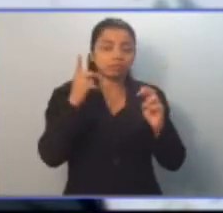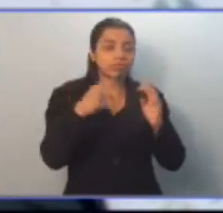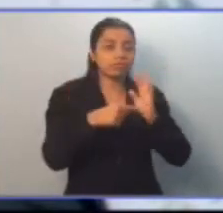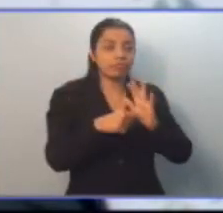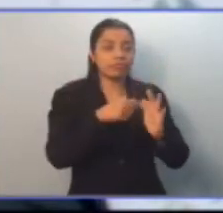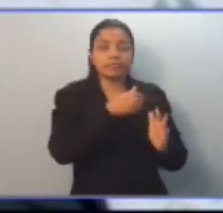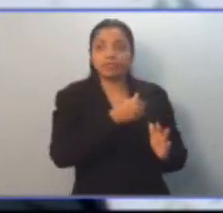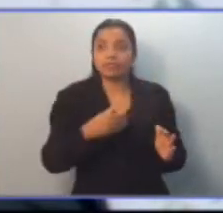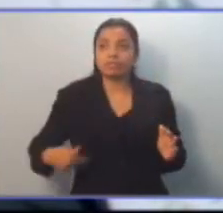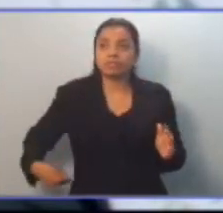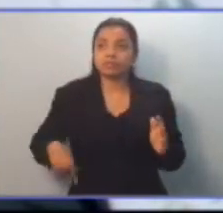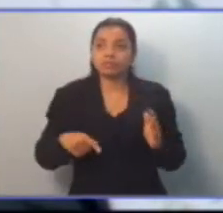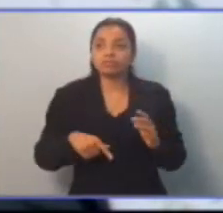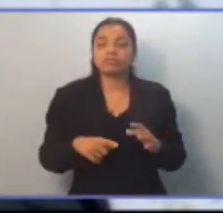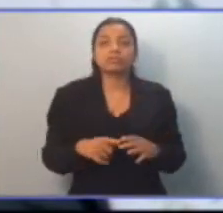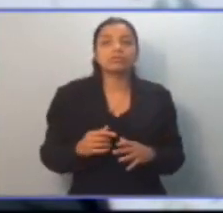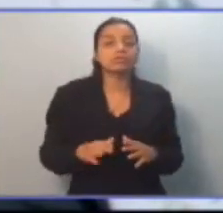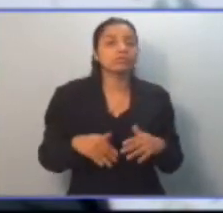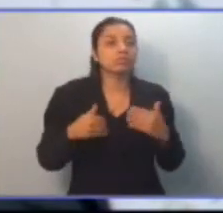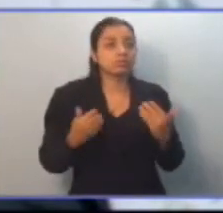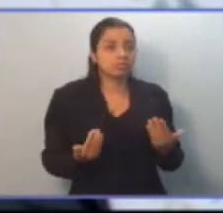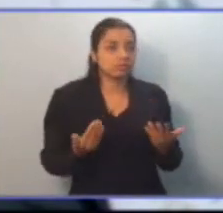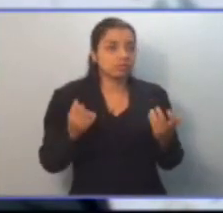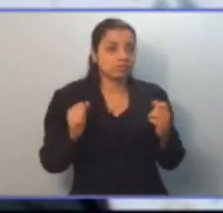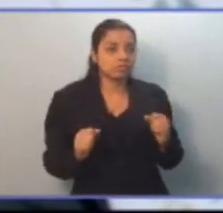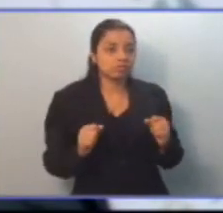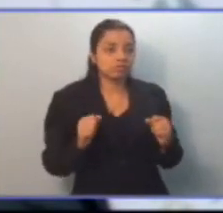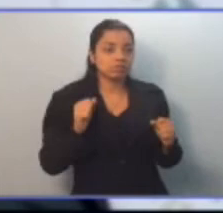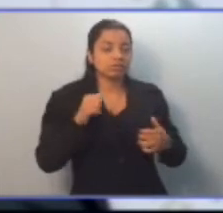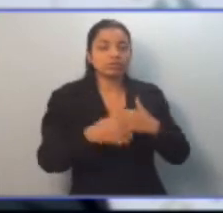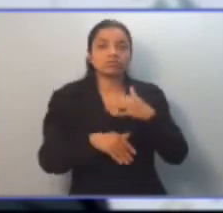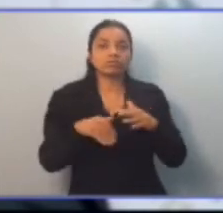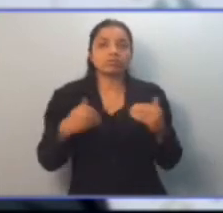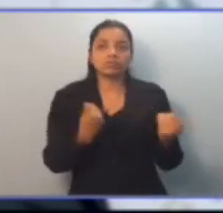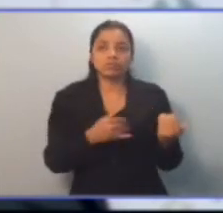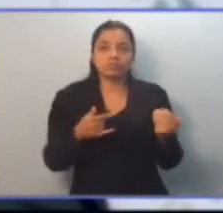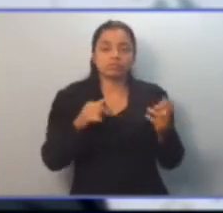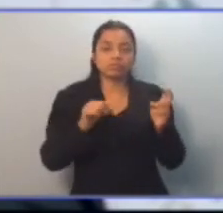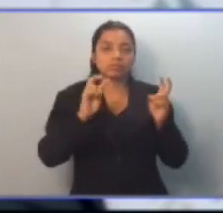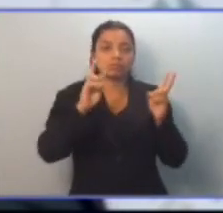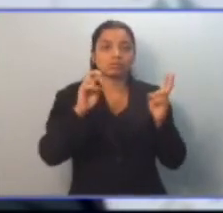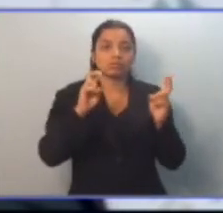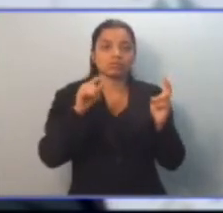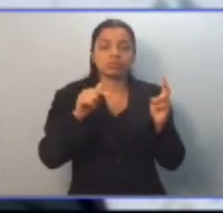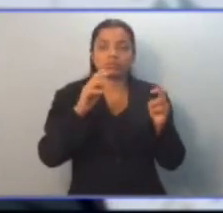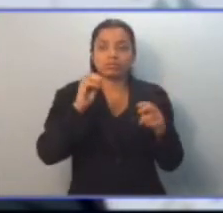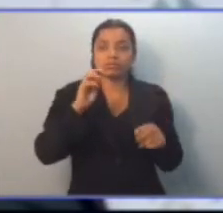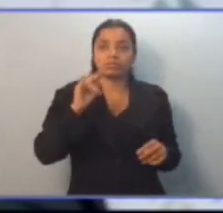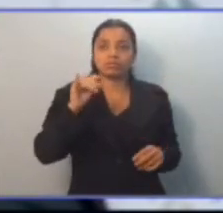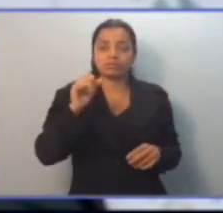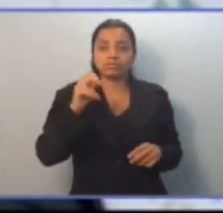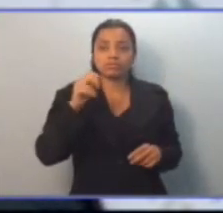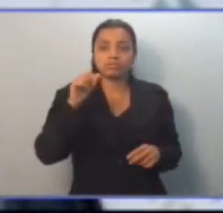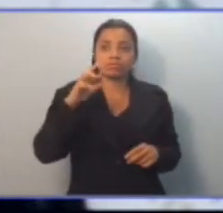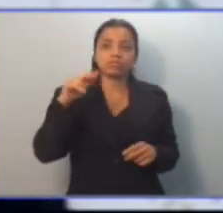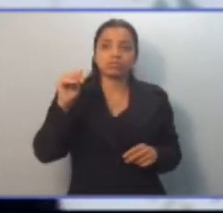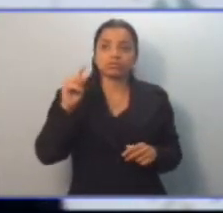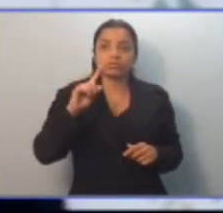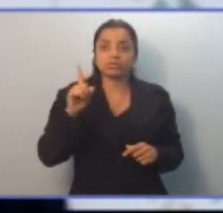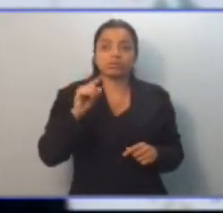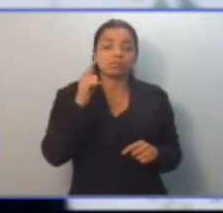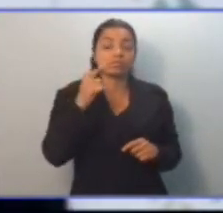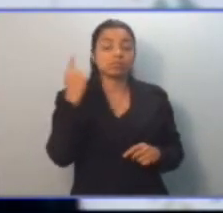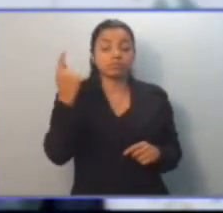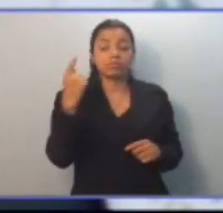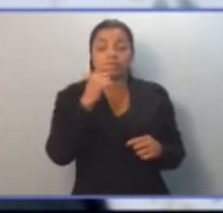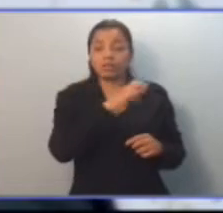tribunal, su servidor, para que llevara a cabo la extradición pasiva en el caso de Marvin González, un salvadoreño que fue requerido por el gobierno de